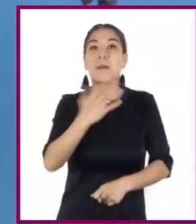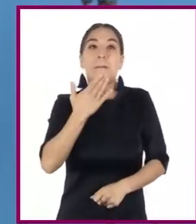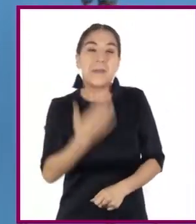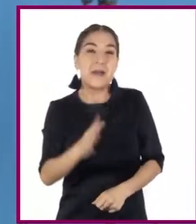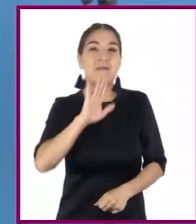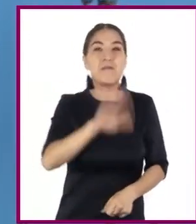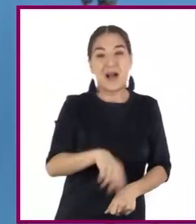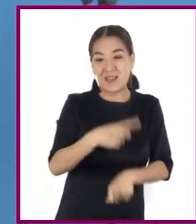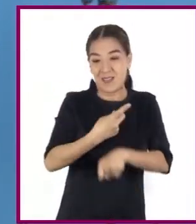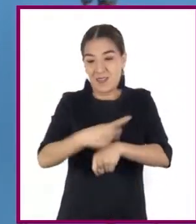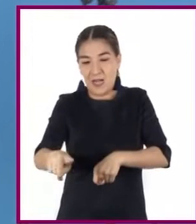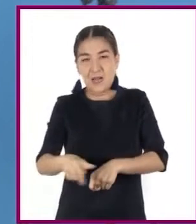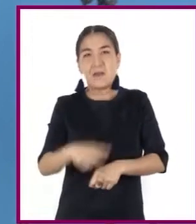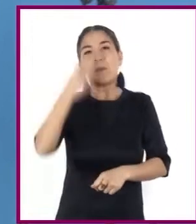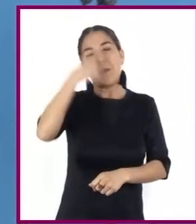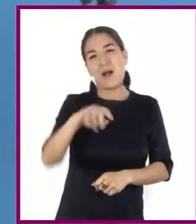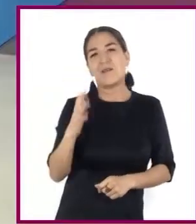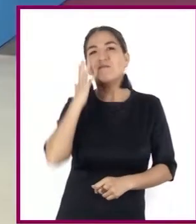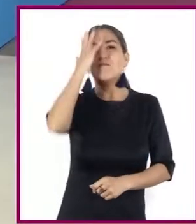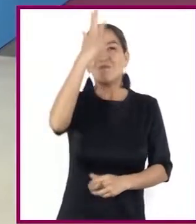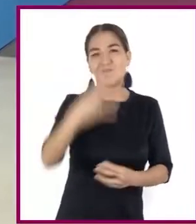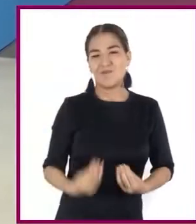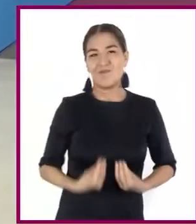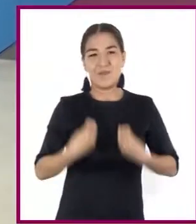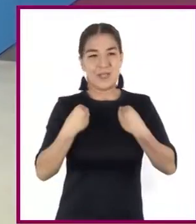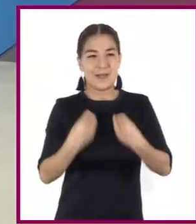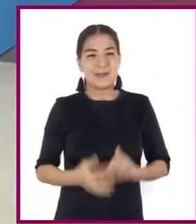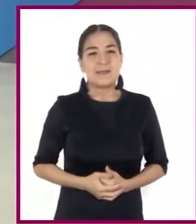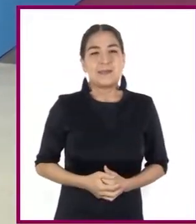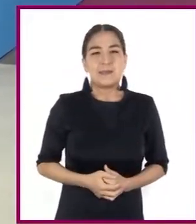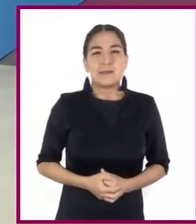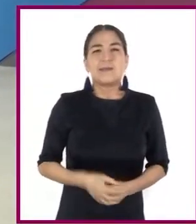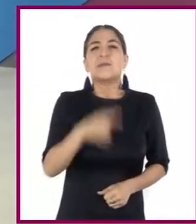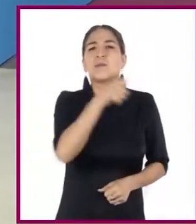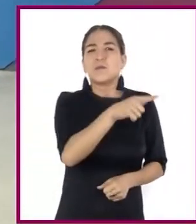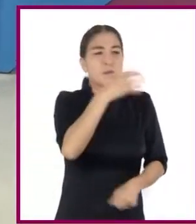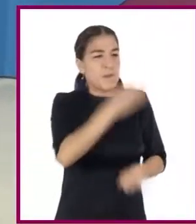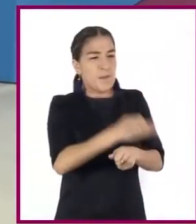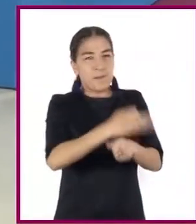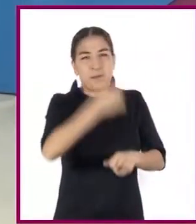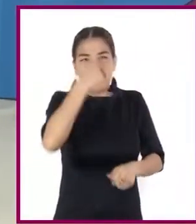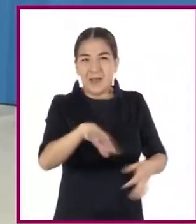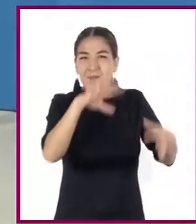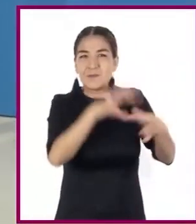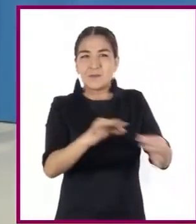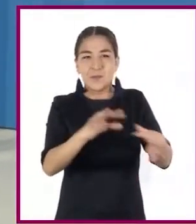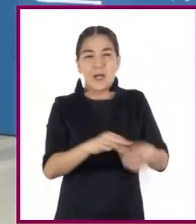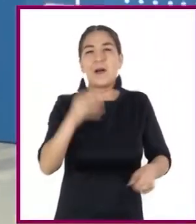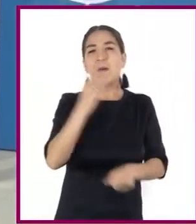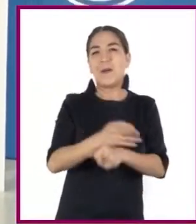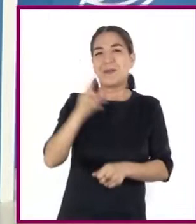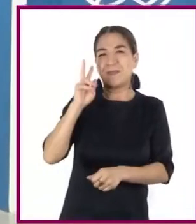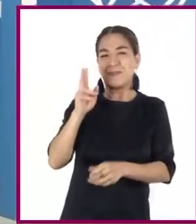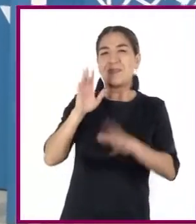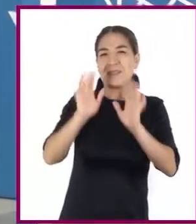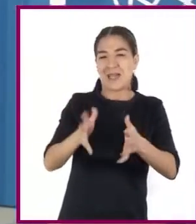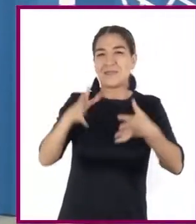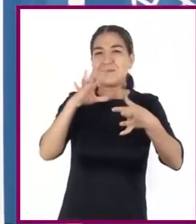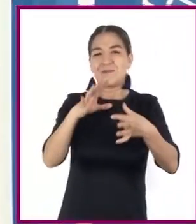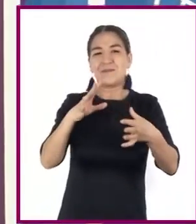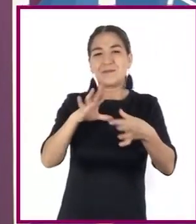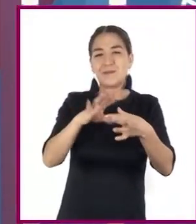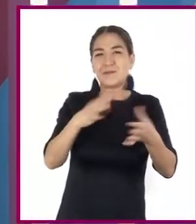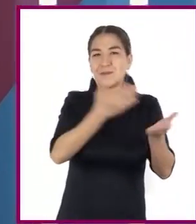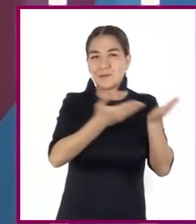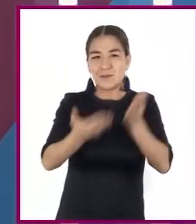en algún momento de nuestras vidas. ¿Qué te parece, Nayeli? Si para reafirmar lo que acabamos de explicar, les